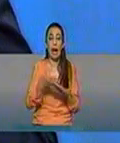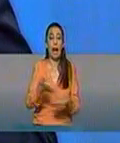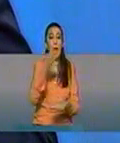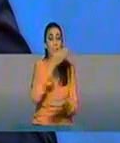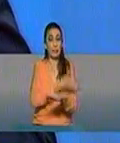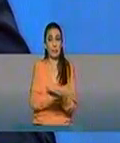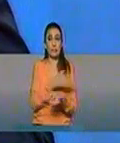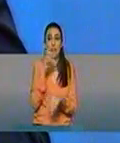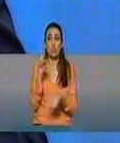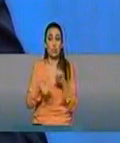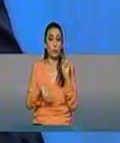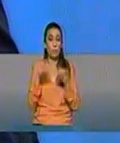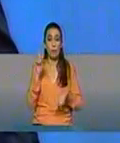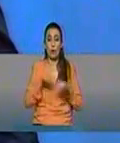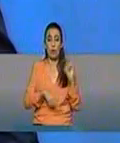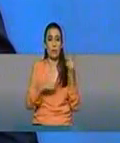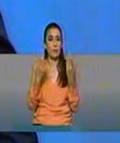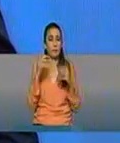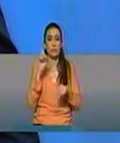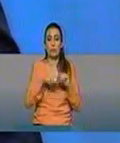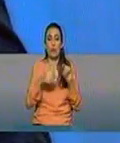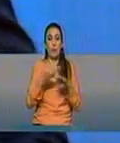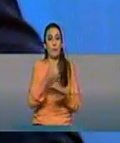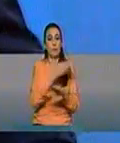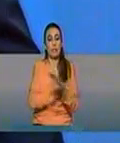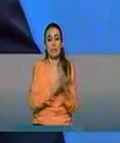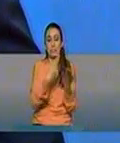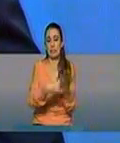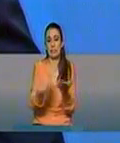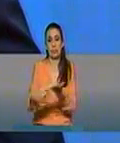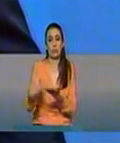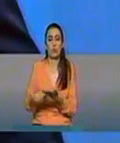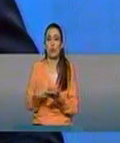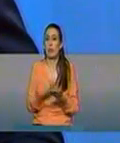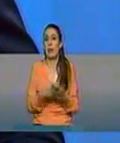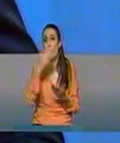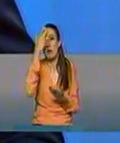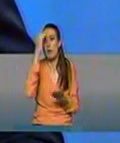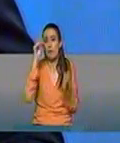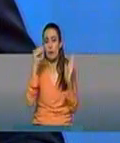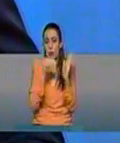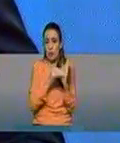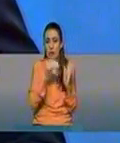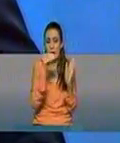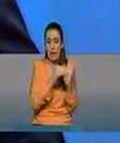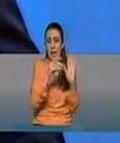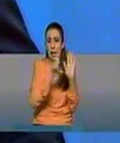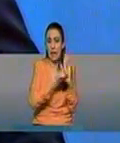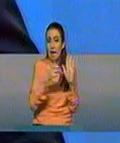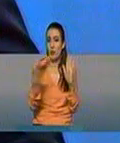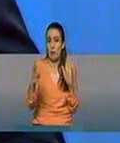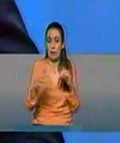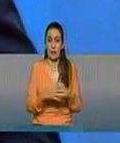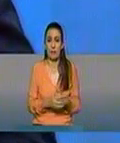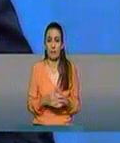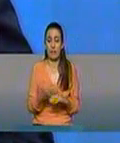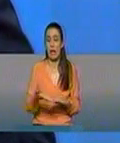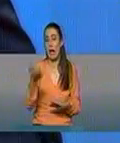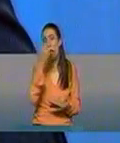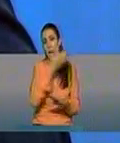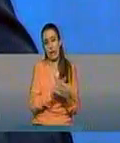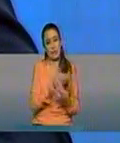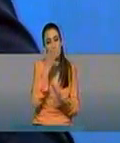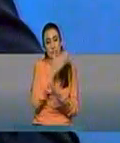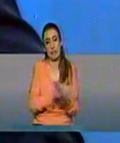pelear por algo que no estaba definido. Claro. Siempre estuvimos peleando los años anteriores porque iba a haber